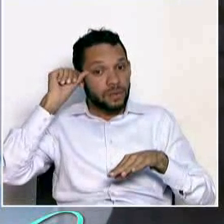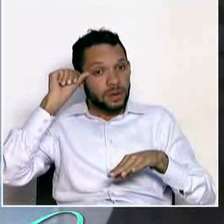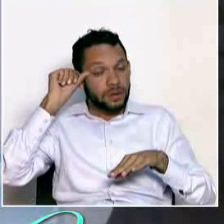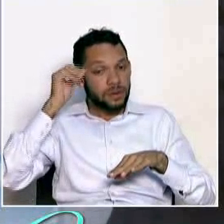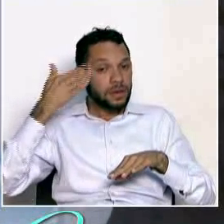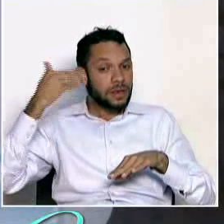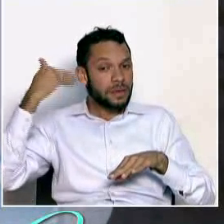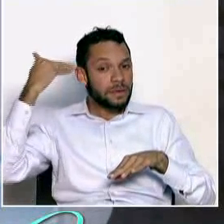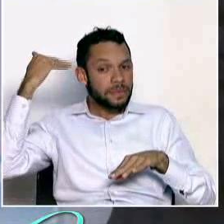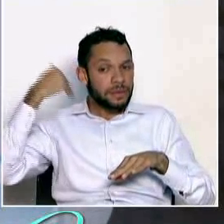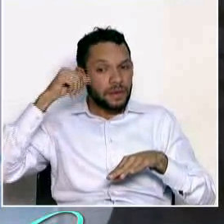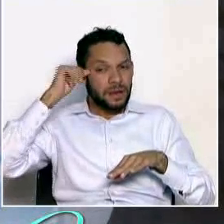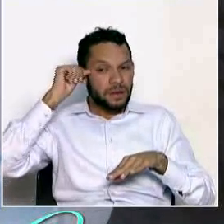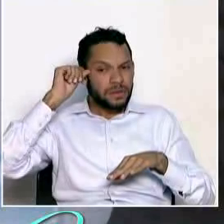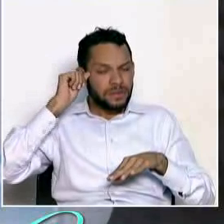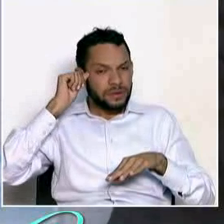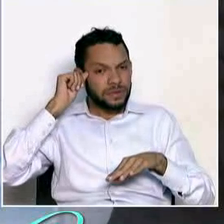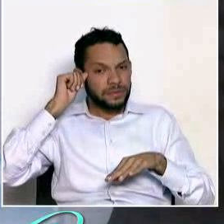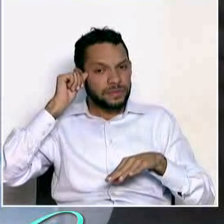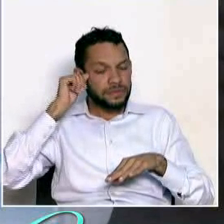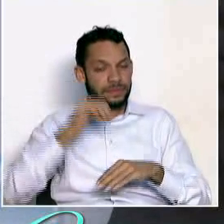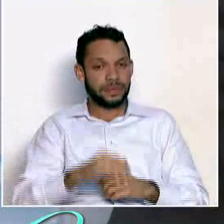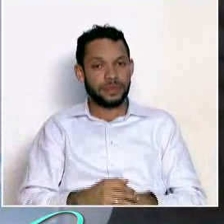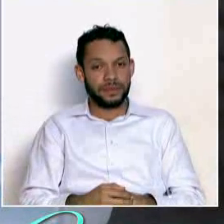en el tiempo y en el espacio